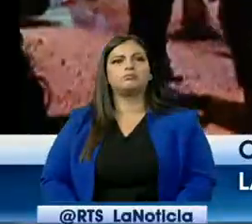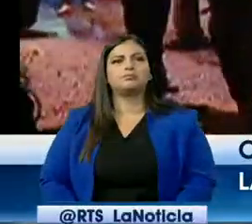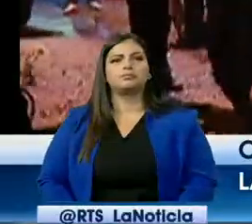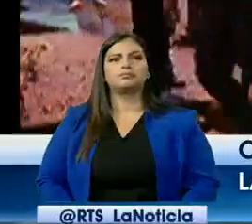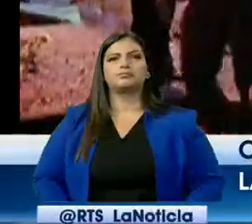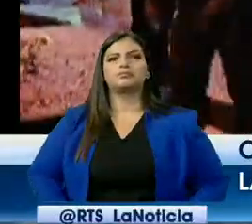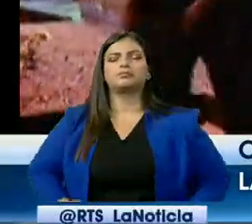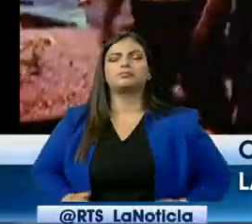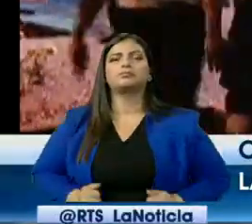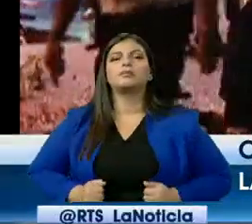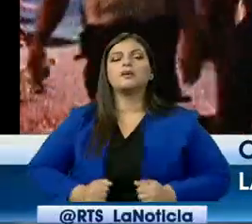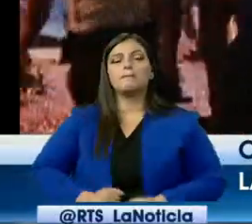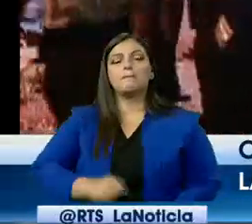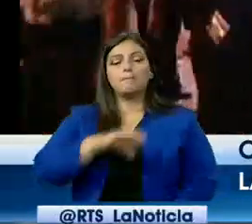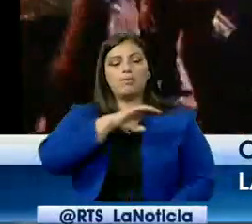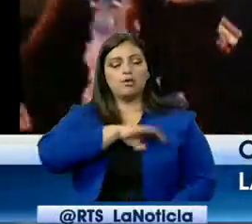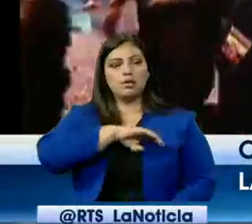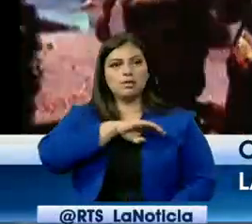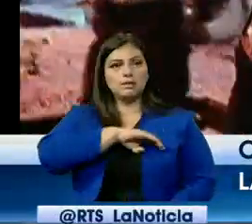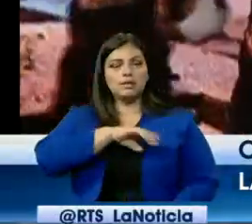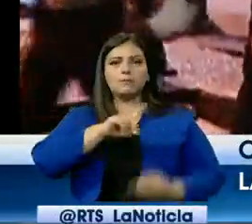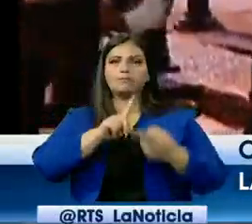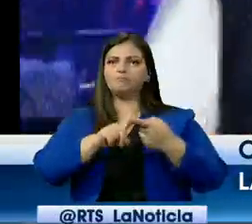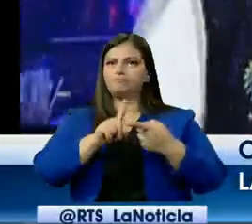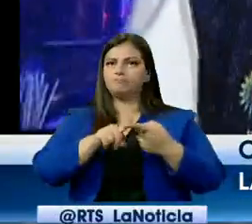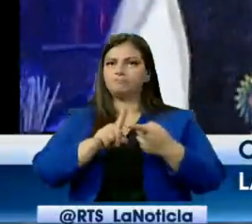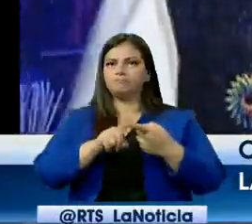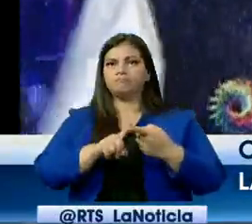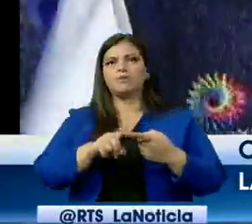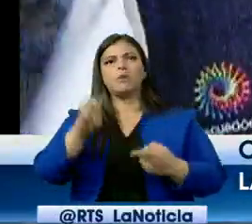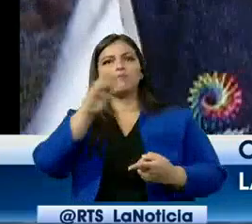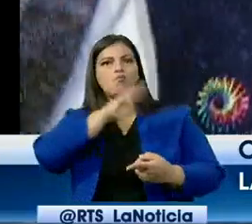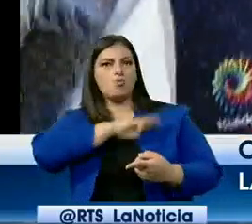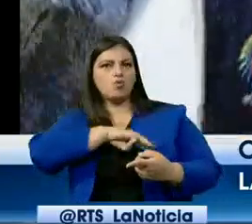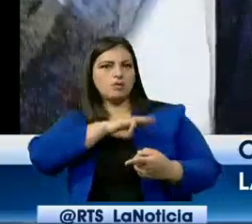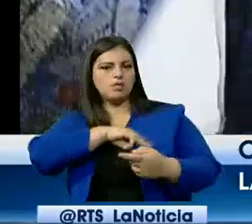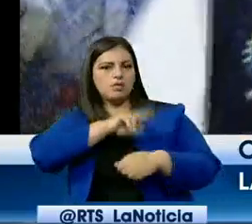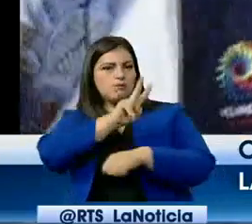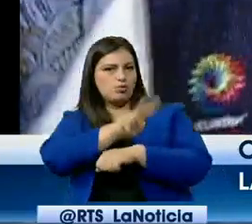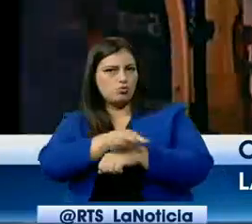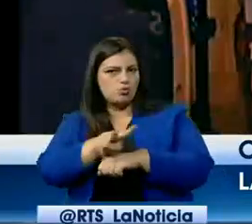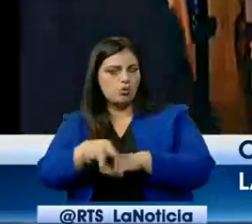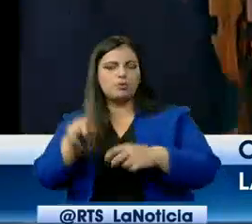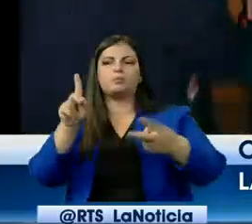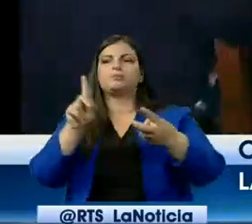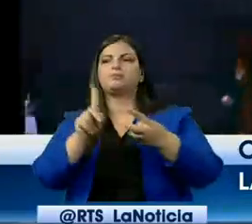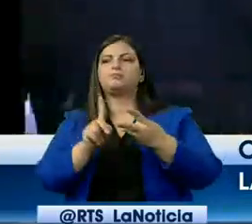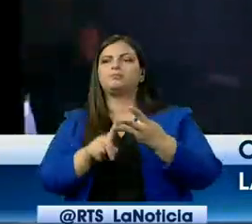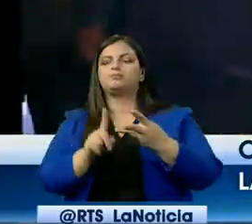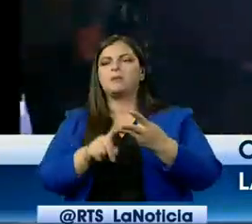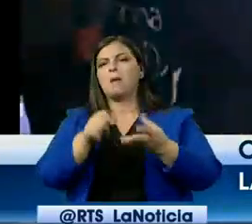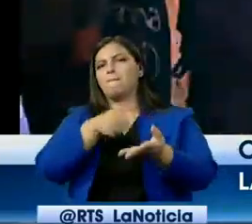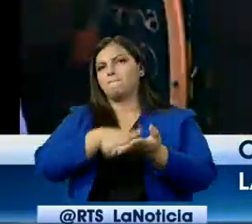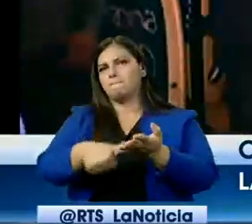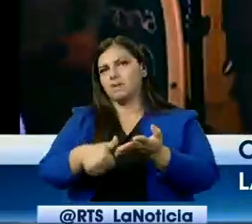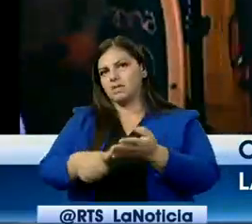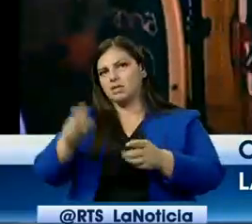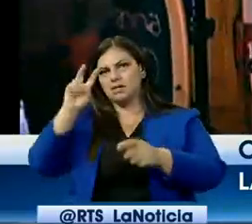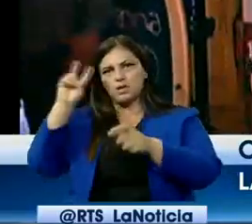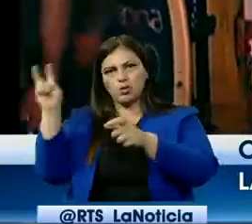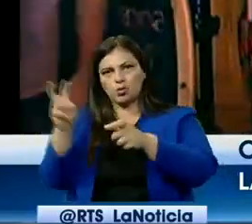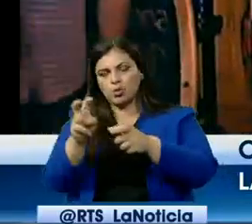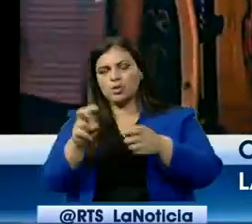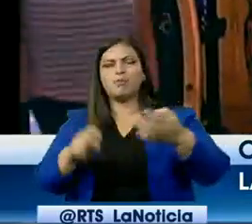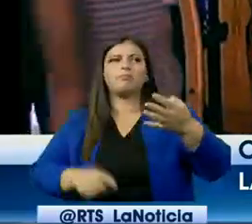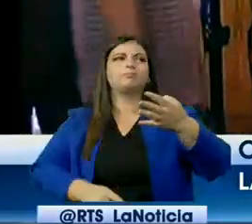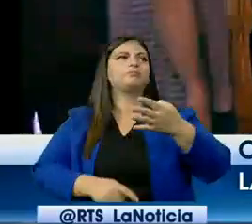La Intendencia de Policías, inspectores municipales, personal del Servicio de Rentas Internas, Ministerio de Turismo, Secretaría Nacional de